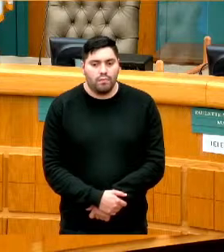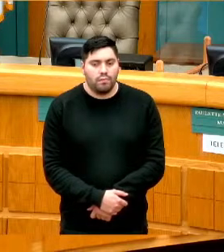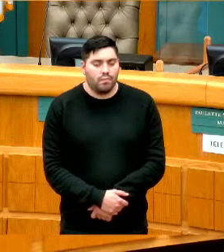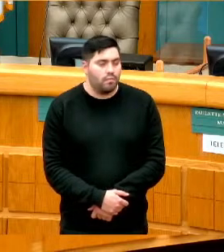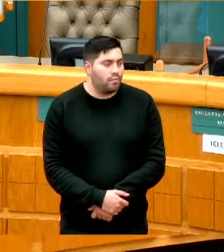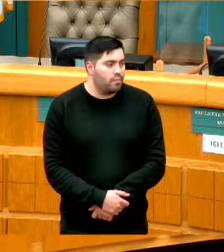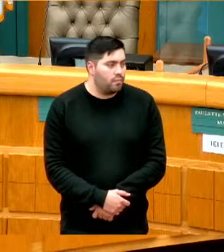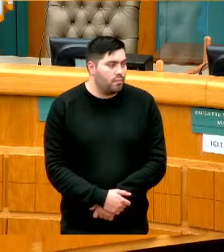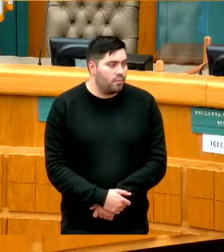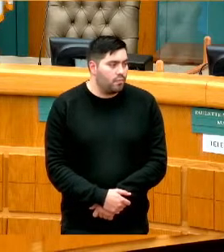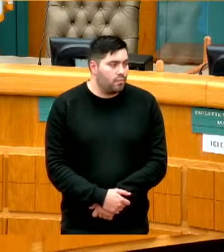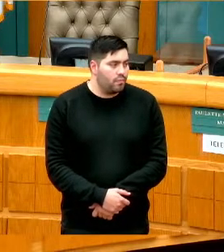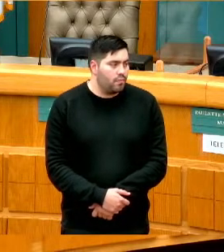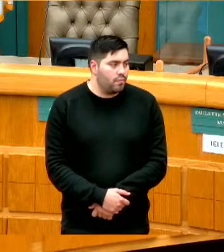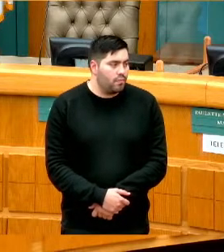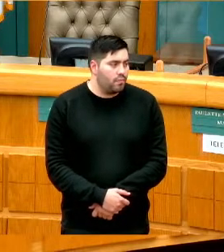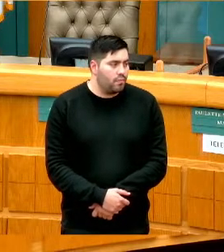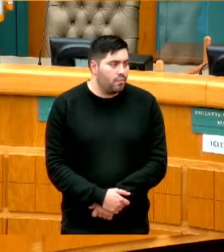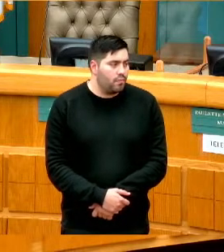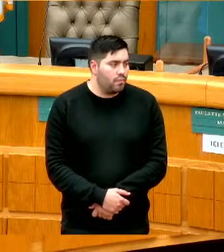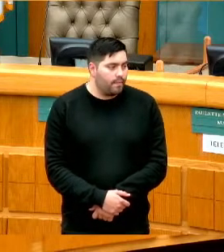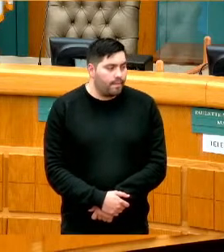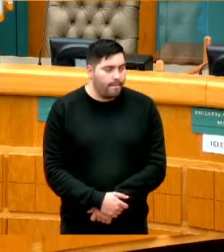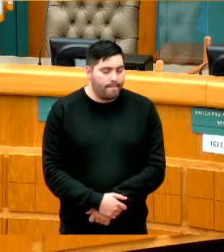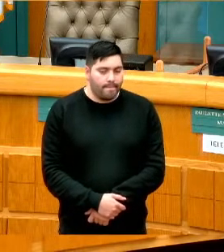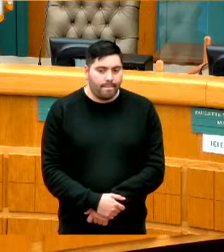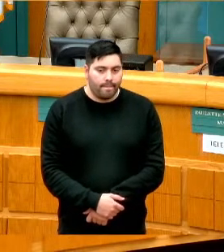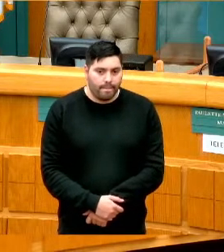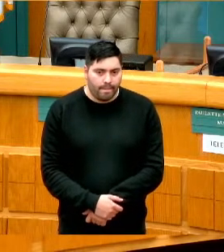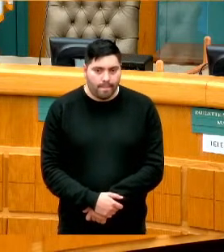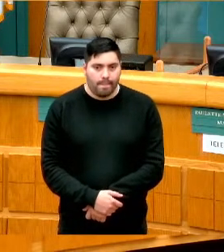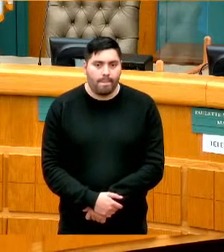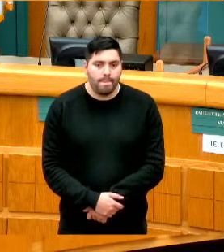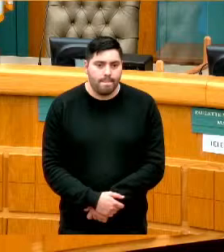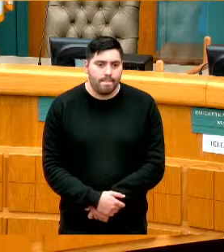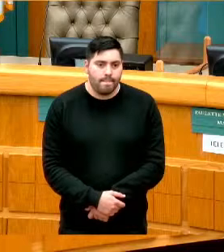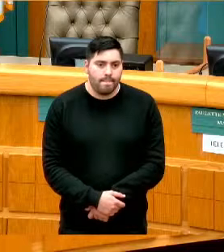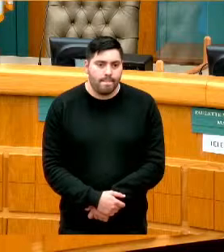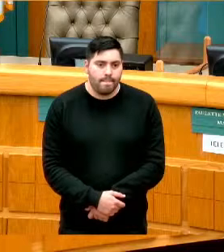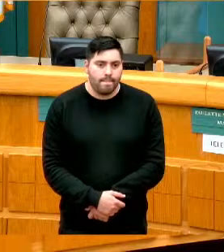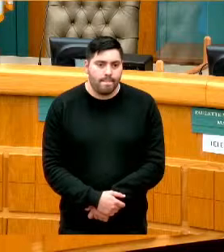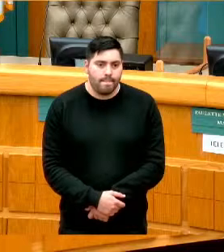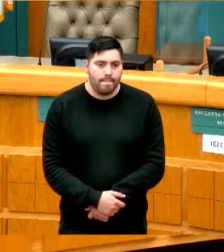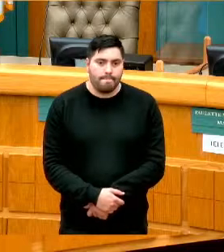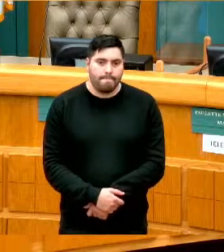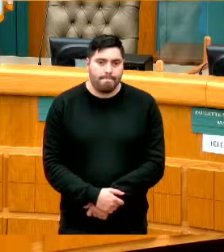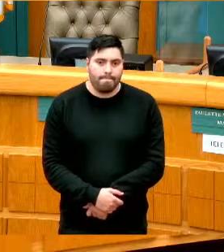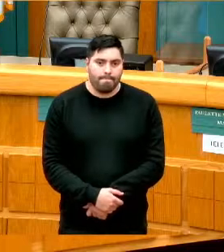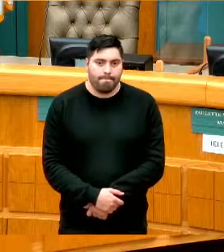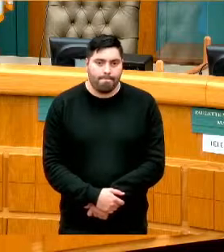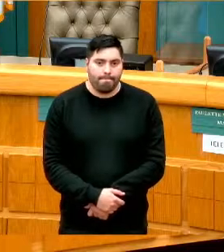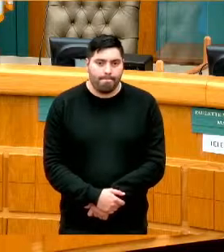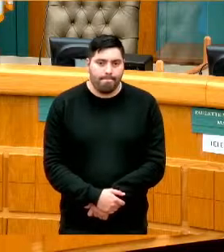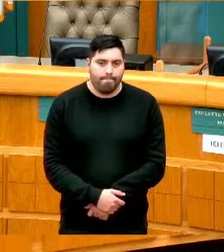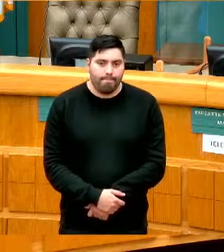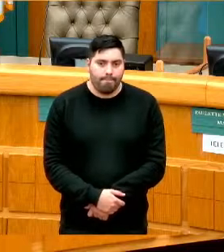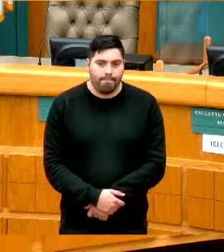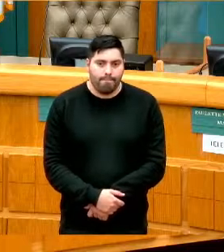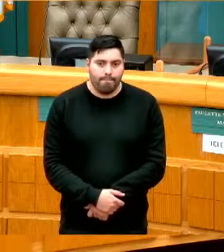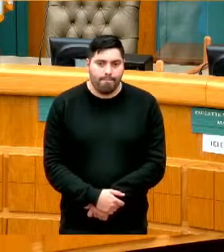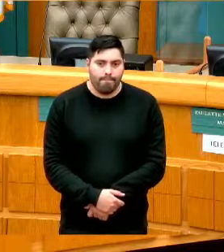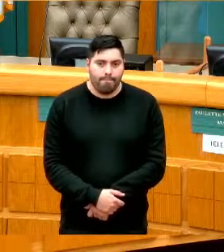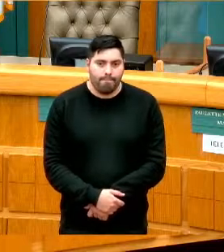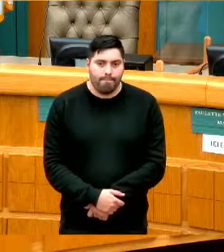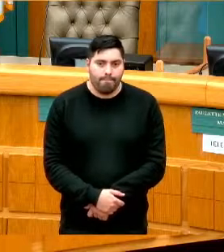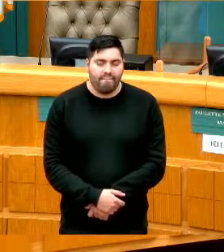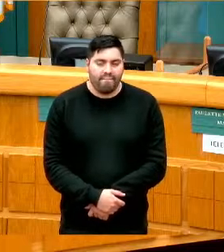ofreciendo la vacuna de la compañía Moderna, cuya segunda dosis debe recibirse después de 28 días y no antes. Si usted se registró en más de 2